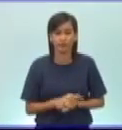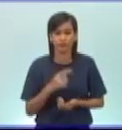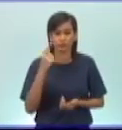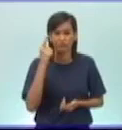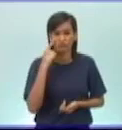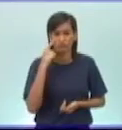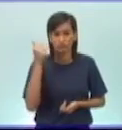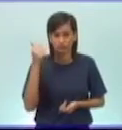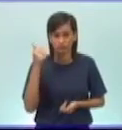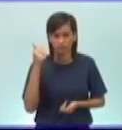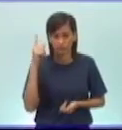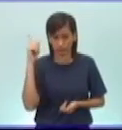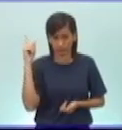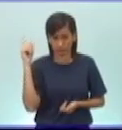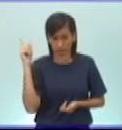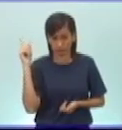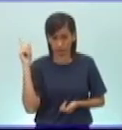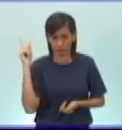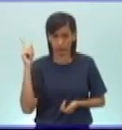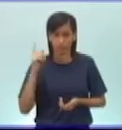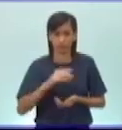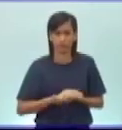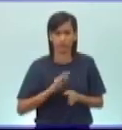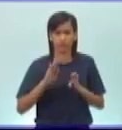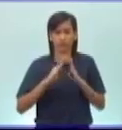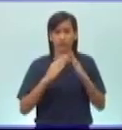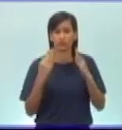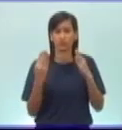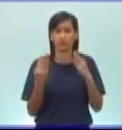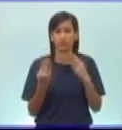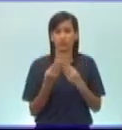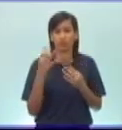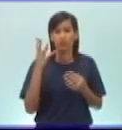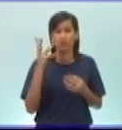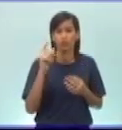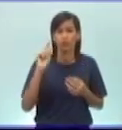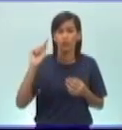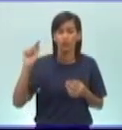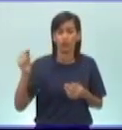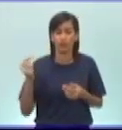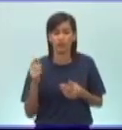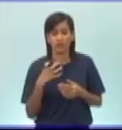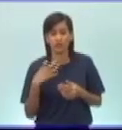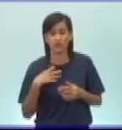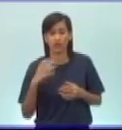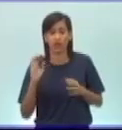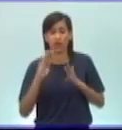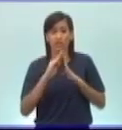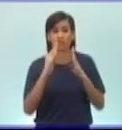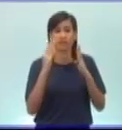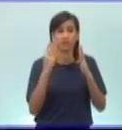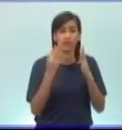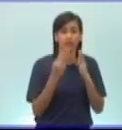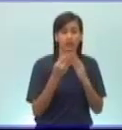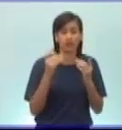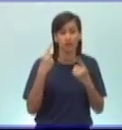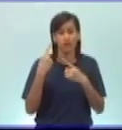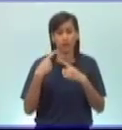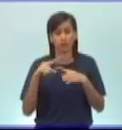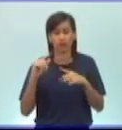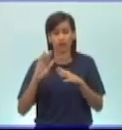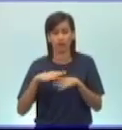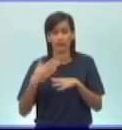Fíjense, todas las expresiones decimales tienen partes enteras y partes que son decimales, que pueden